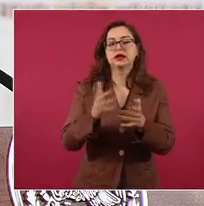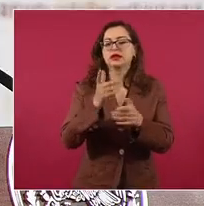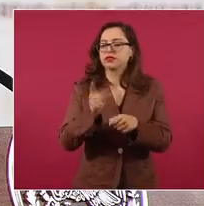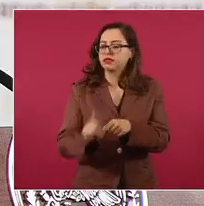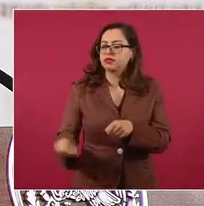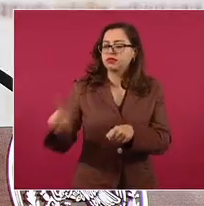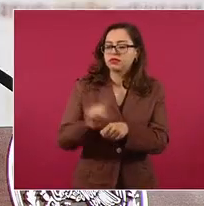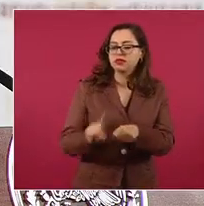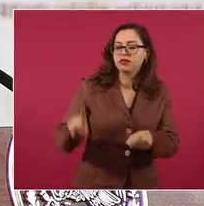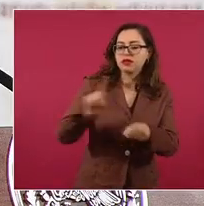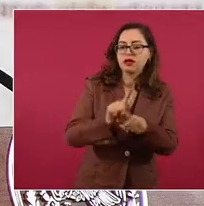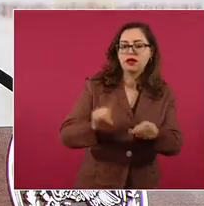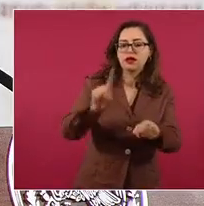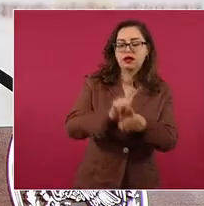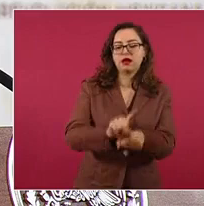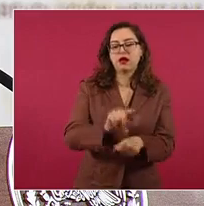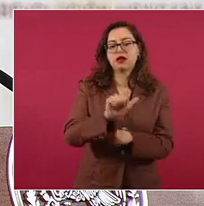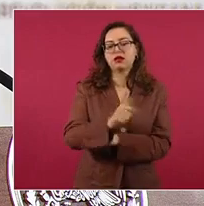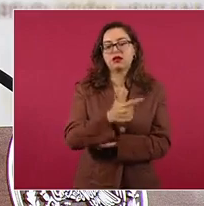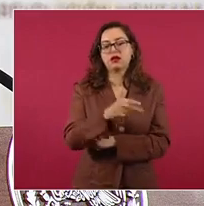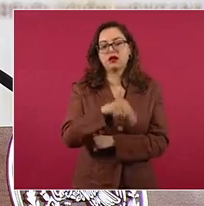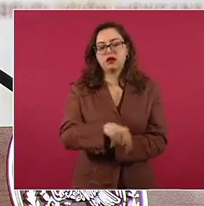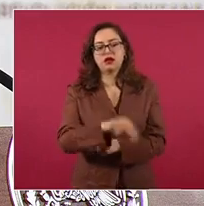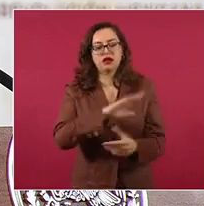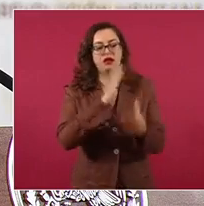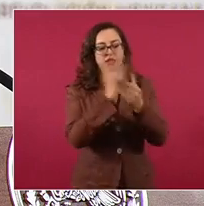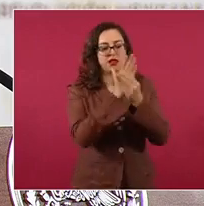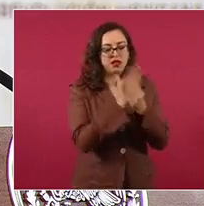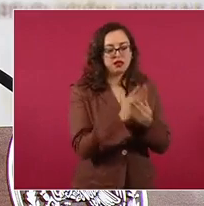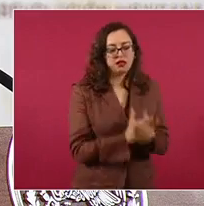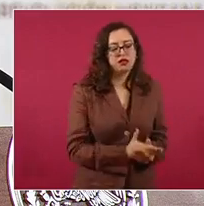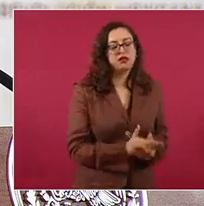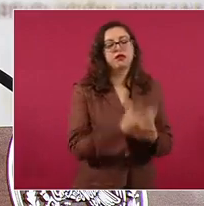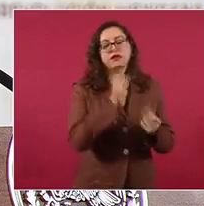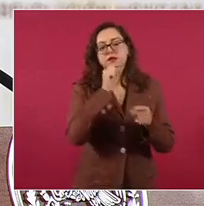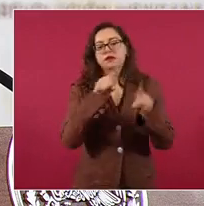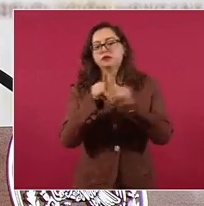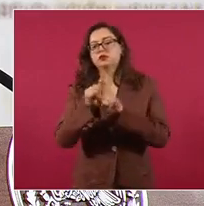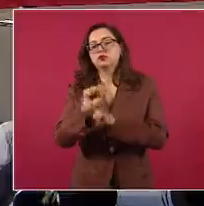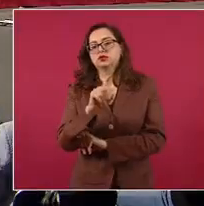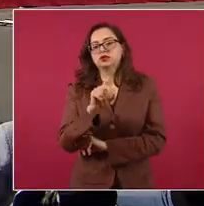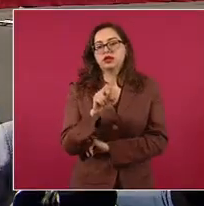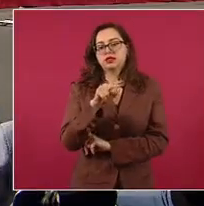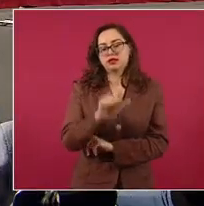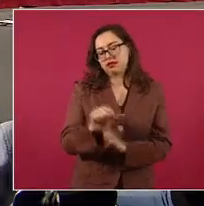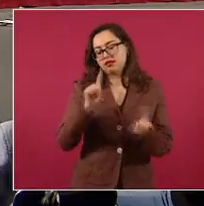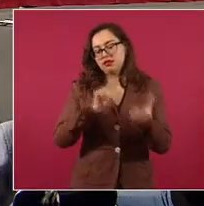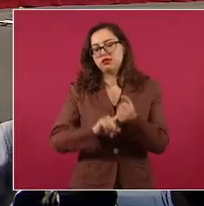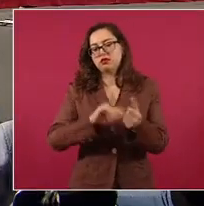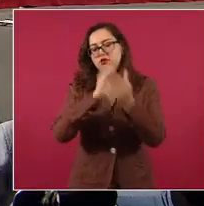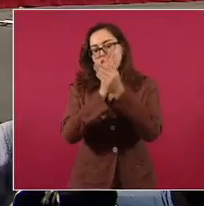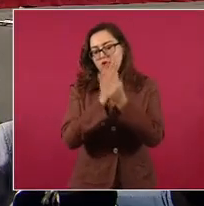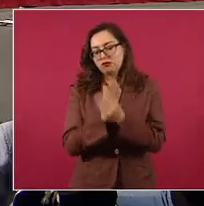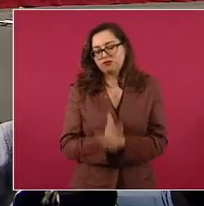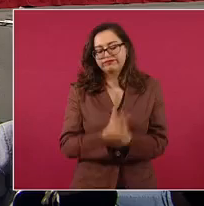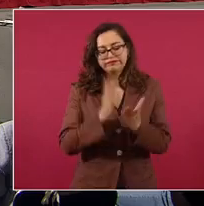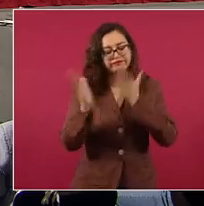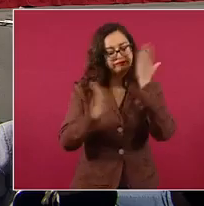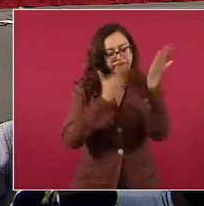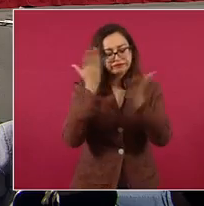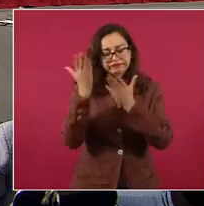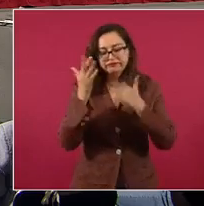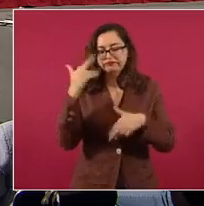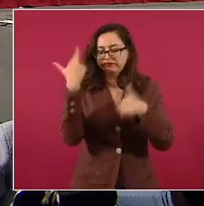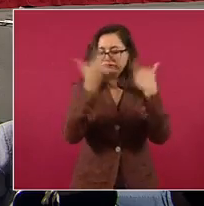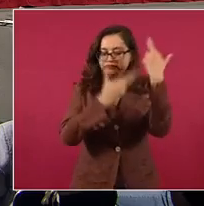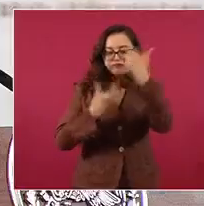archivos, tanto en el Archivo General de la Nación como en la Secretaría de la Defensa Nacional, incluyendo el campo militar número 1.